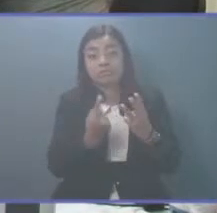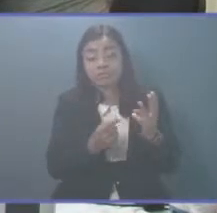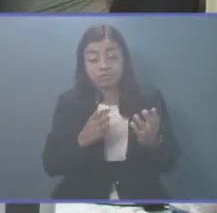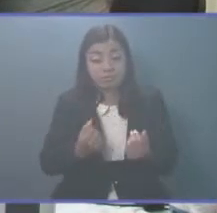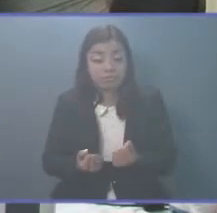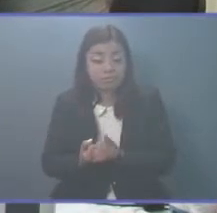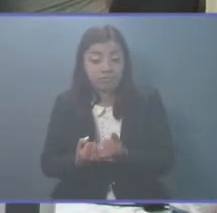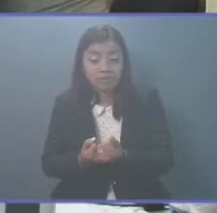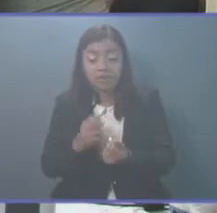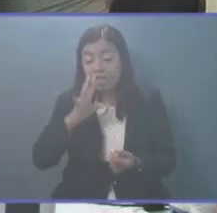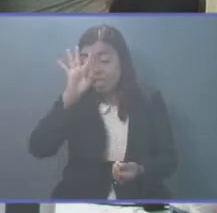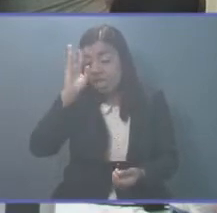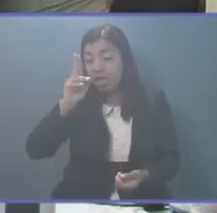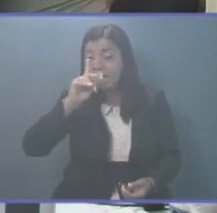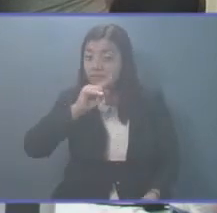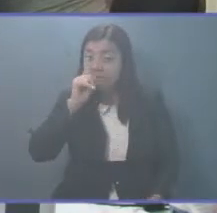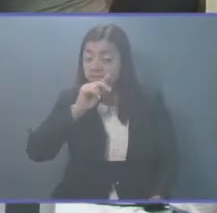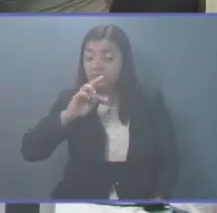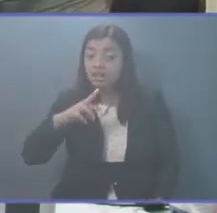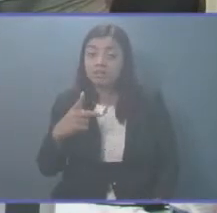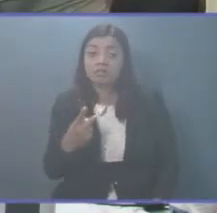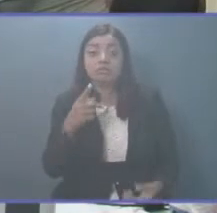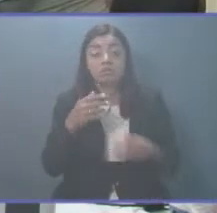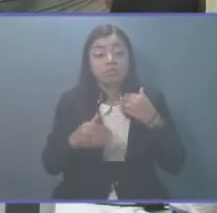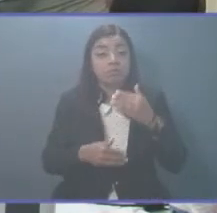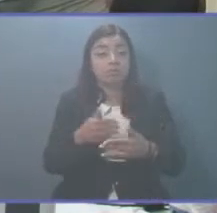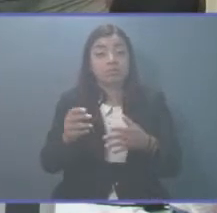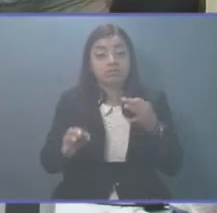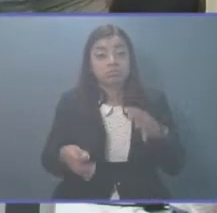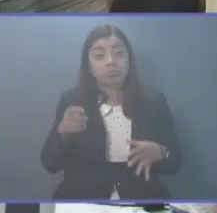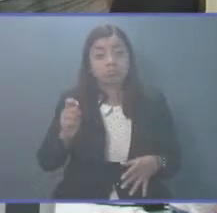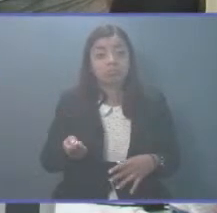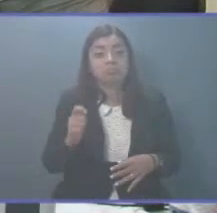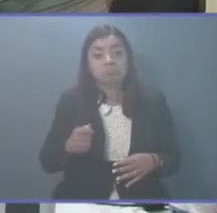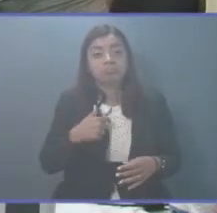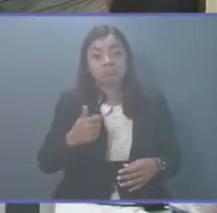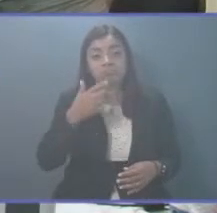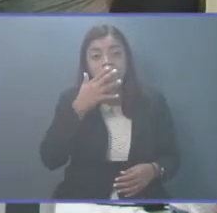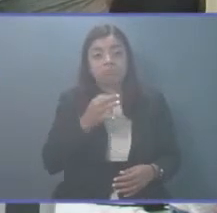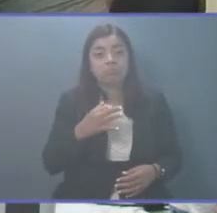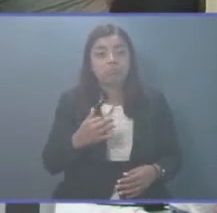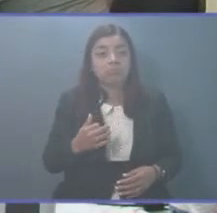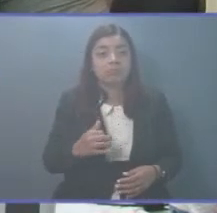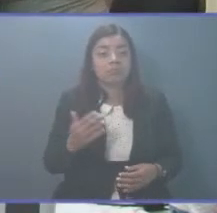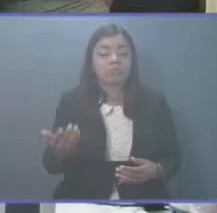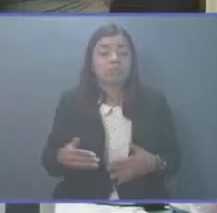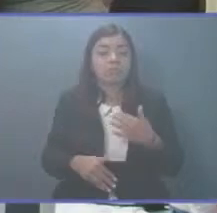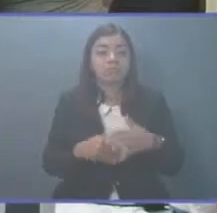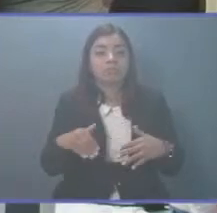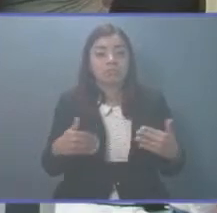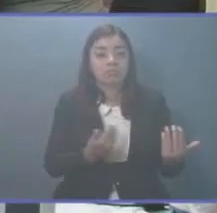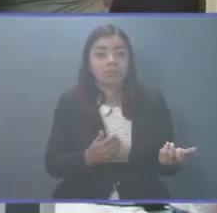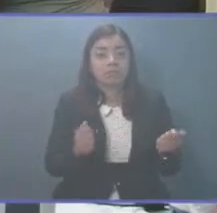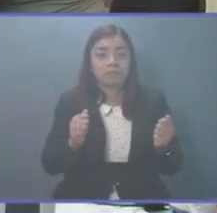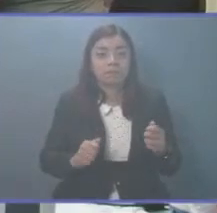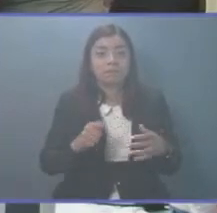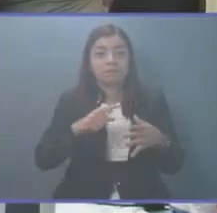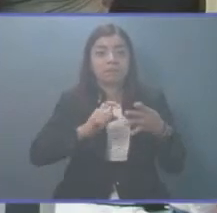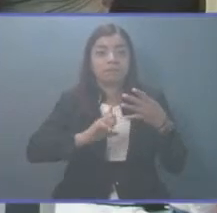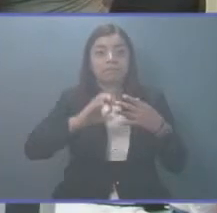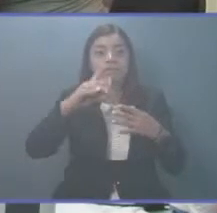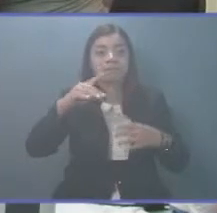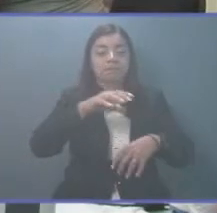una afirmación falsa, una negación o ocultación de la verdad, ¿va? Todo eso ya está referenciado en el Código Penal.